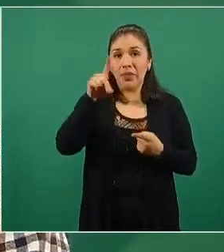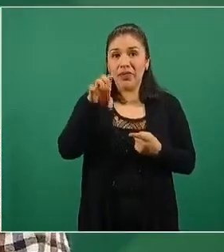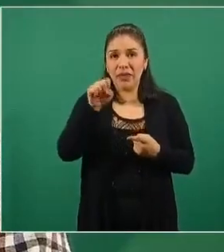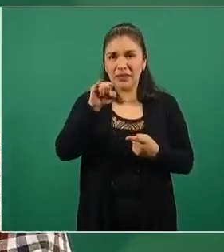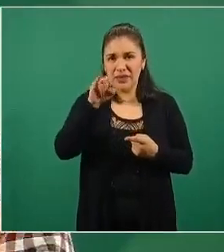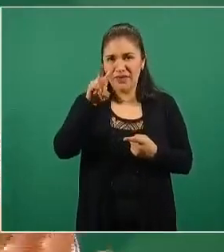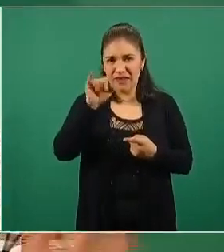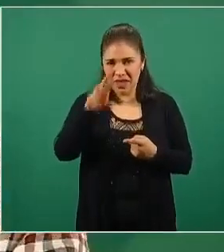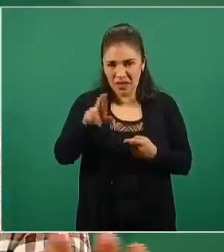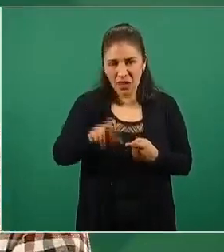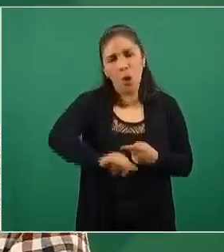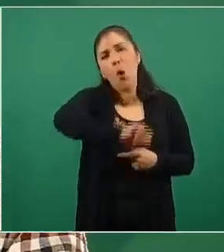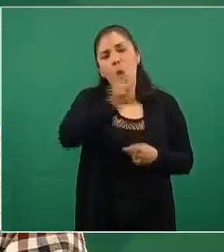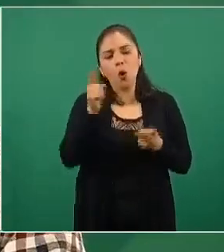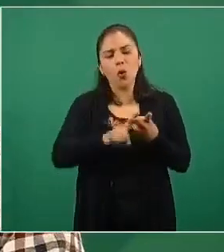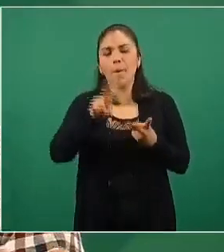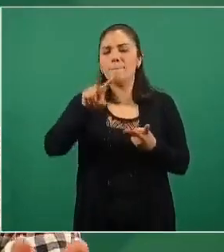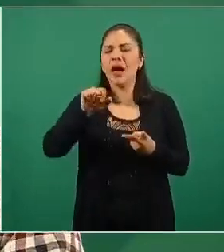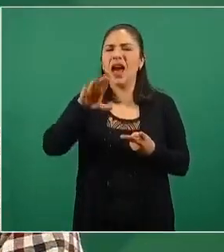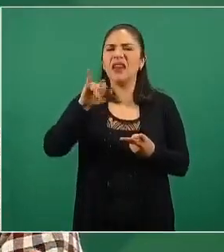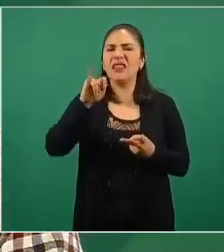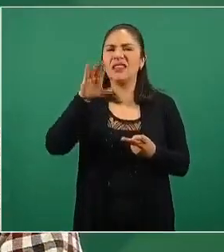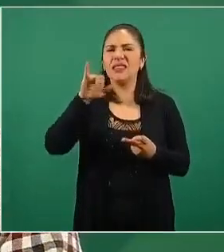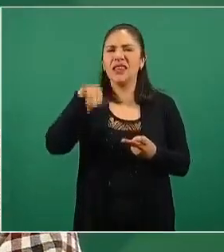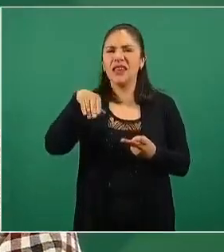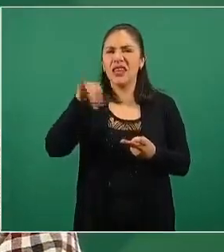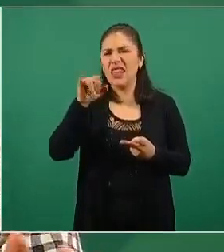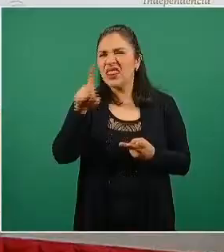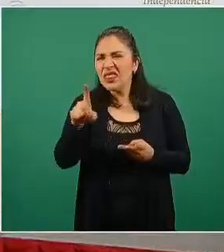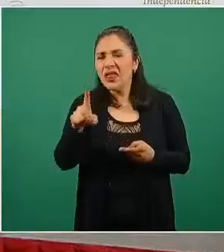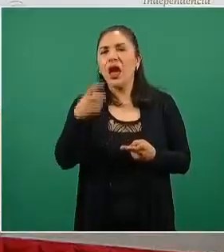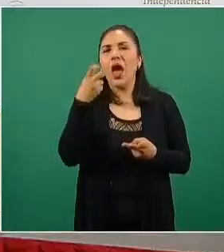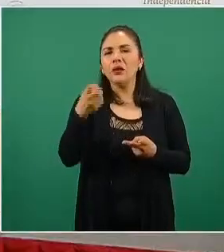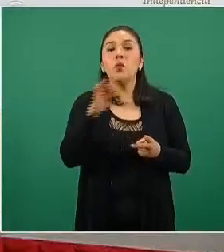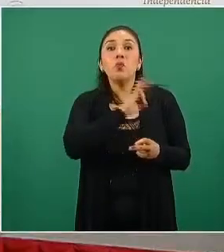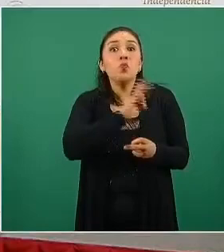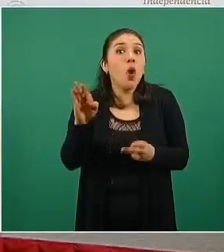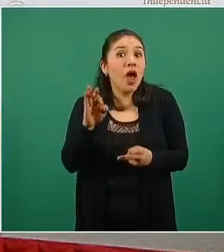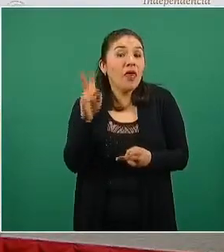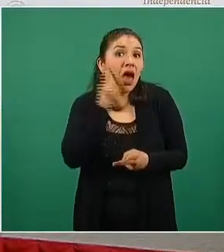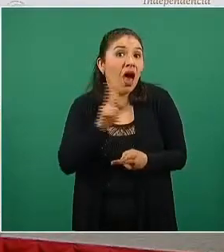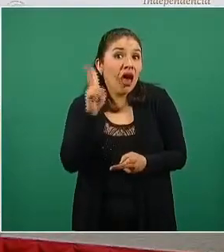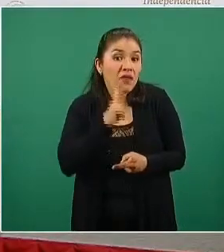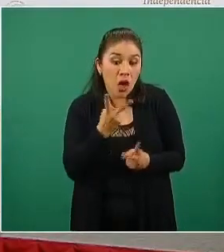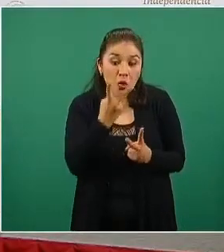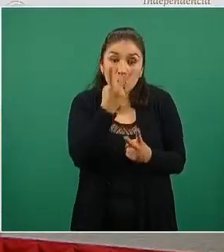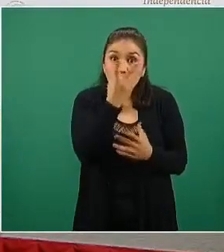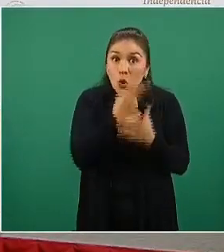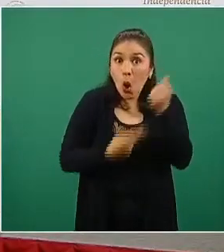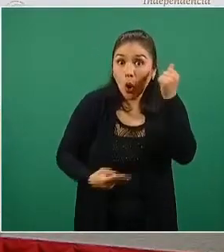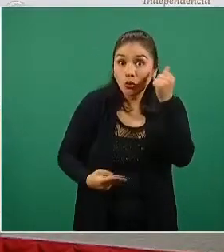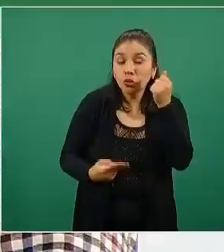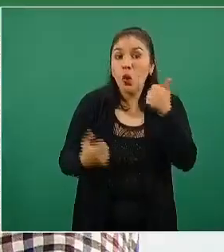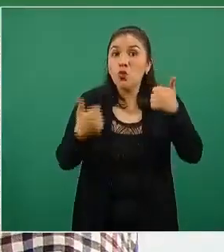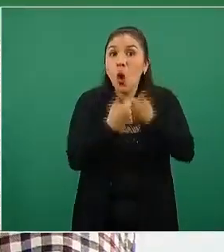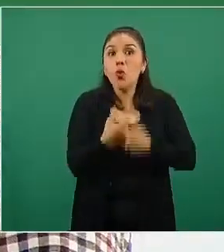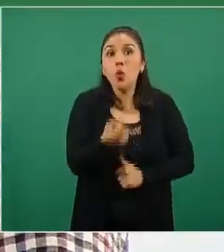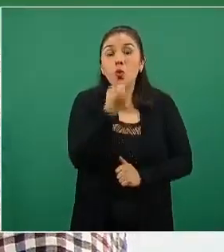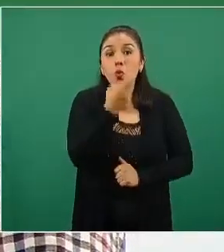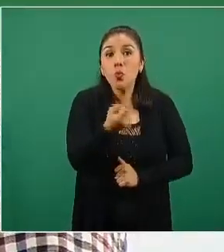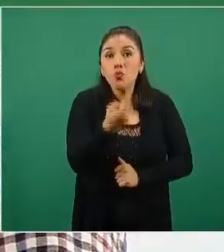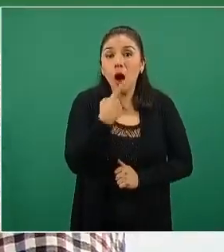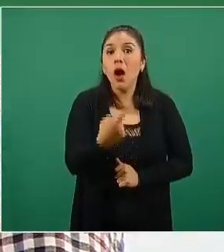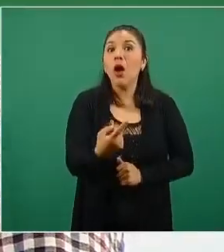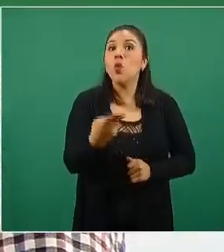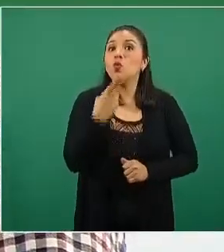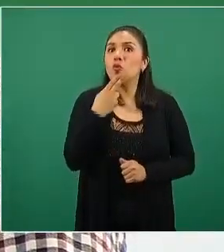acción directa, con este baricitinib, porque podría ser que la combinación de estos dos, utilizada en el